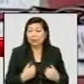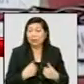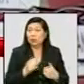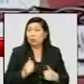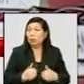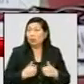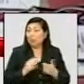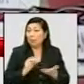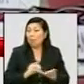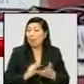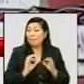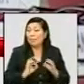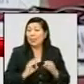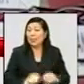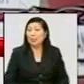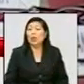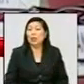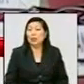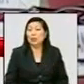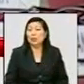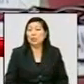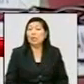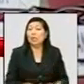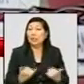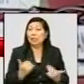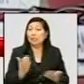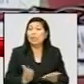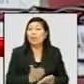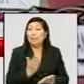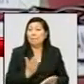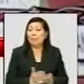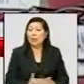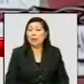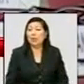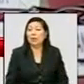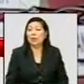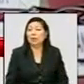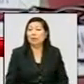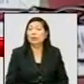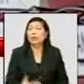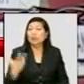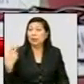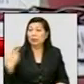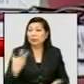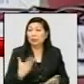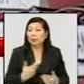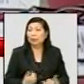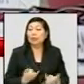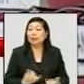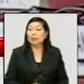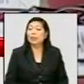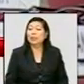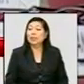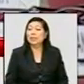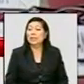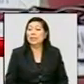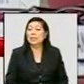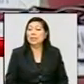vida en riesgo a causa de este problema, de esta inyección.